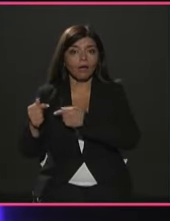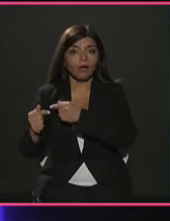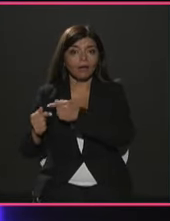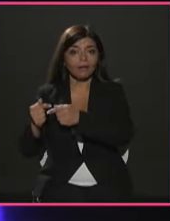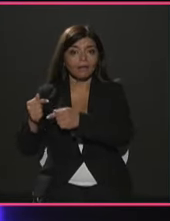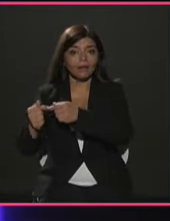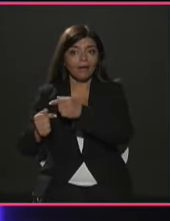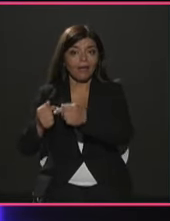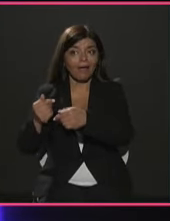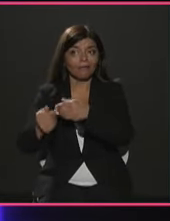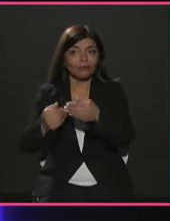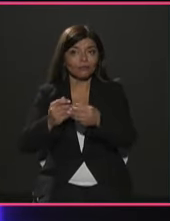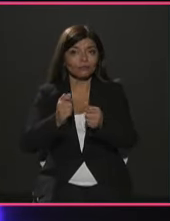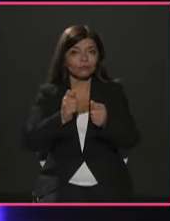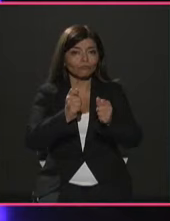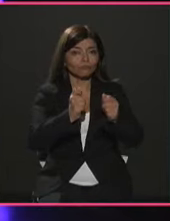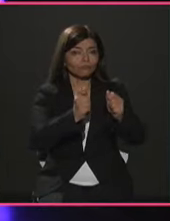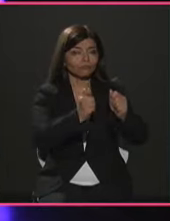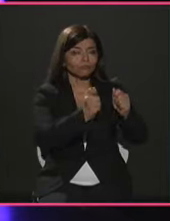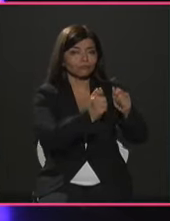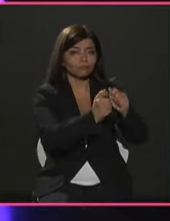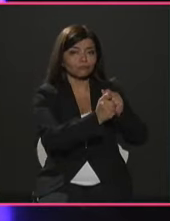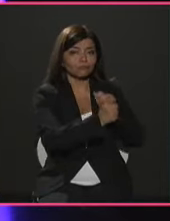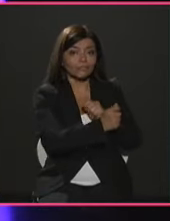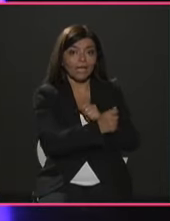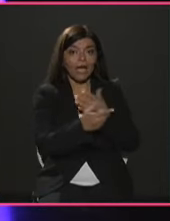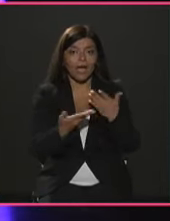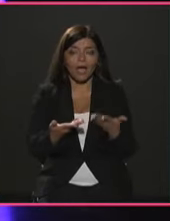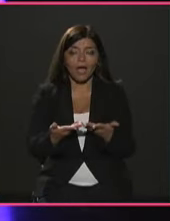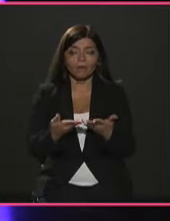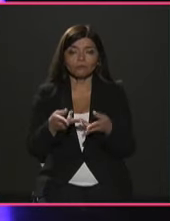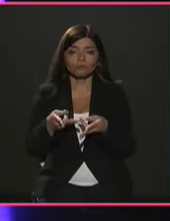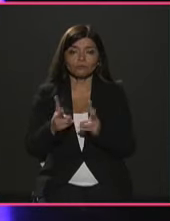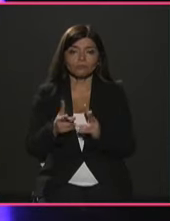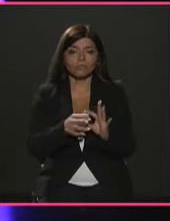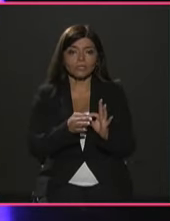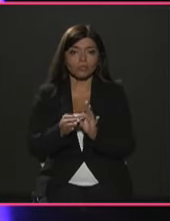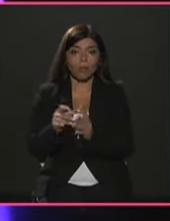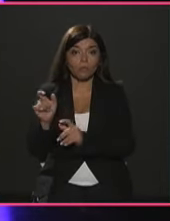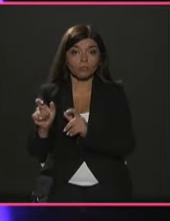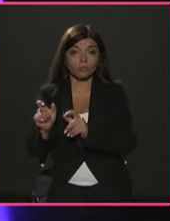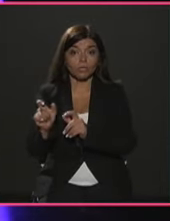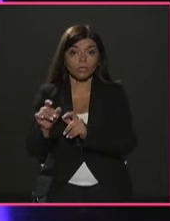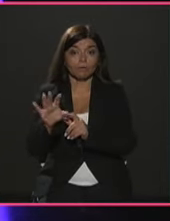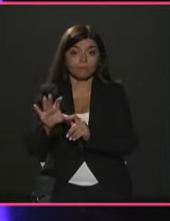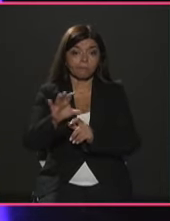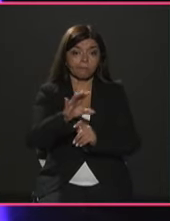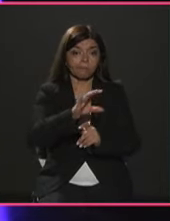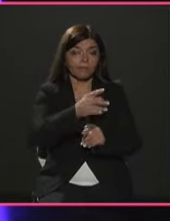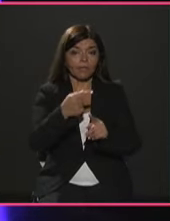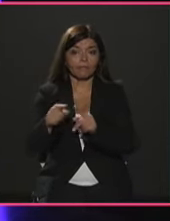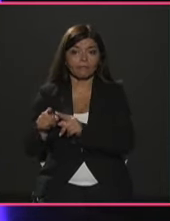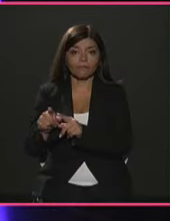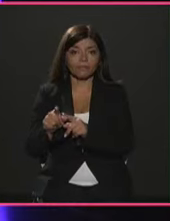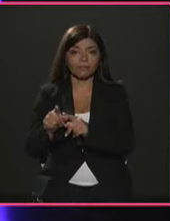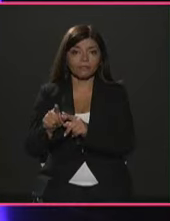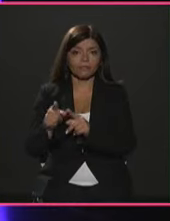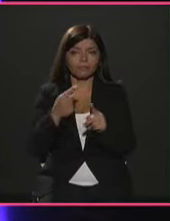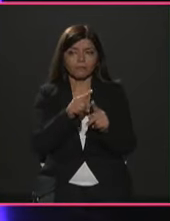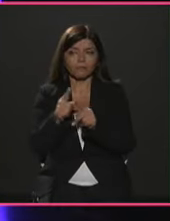evolutiva fueron un verdadero trampolín que permitió que personas dispersas que habitaban de una manera